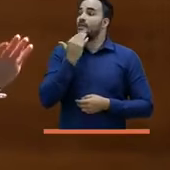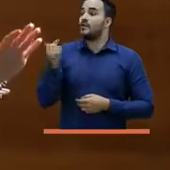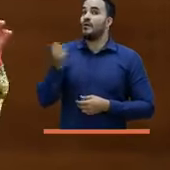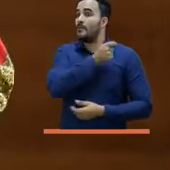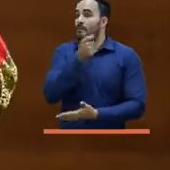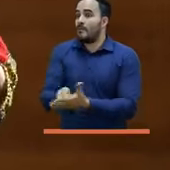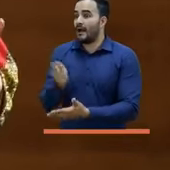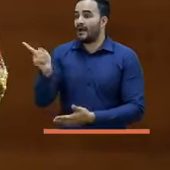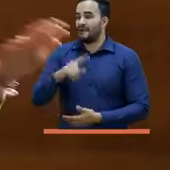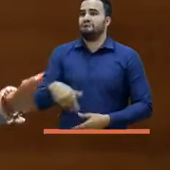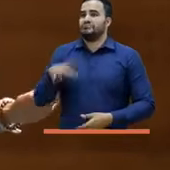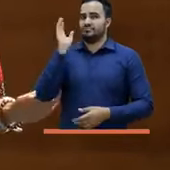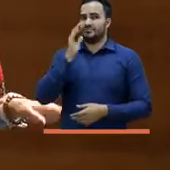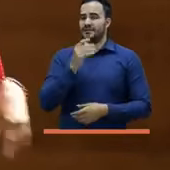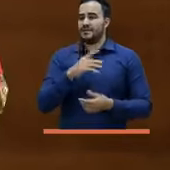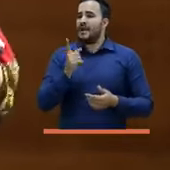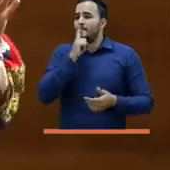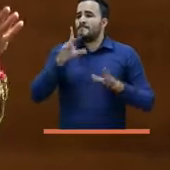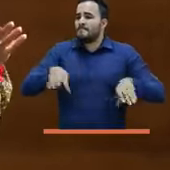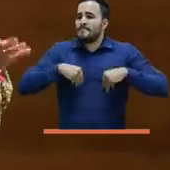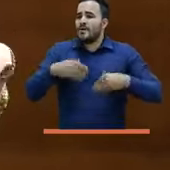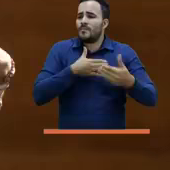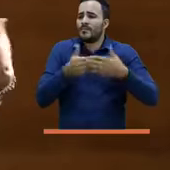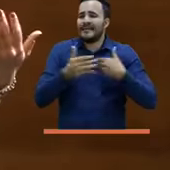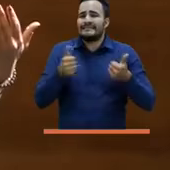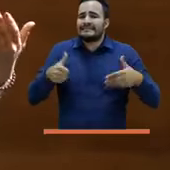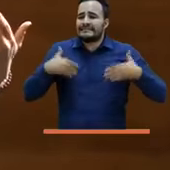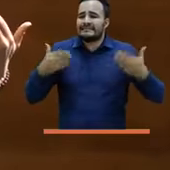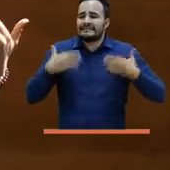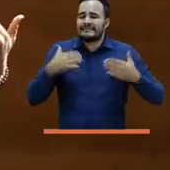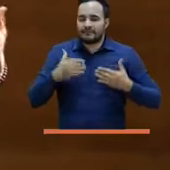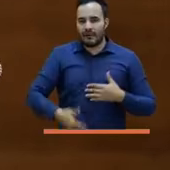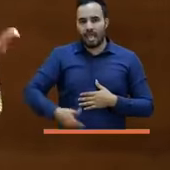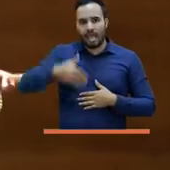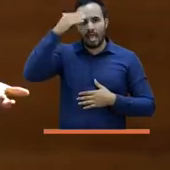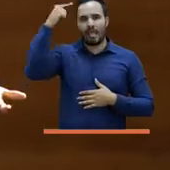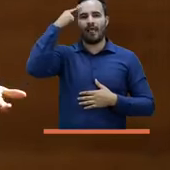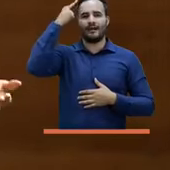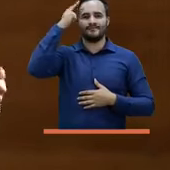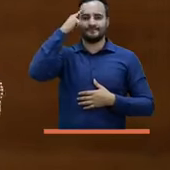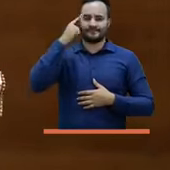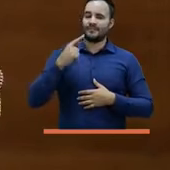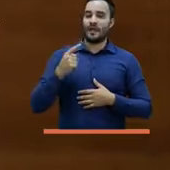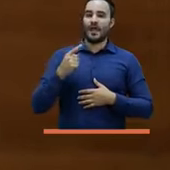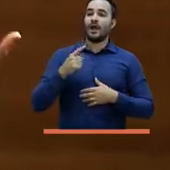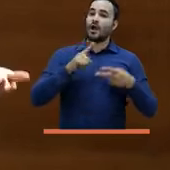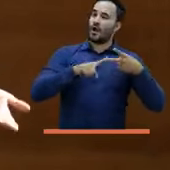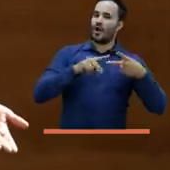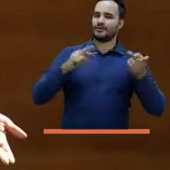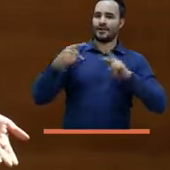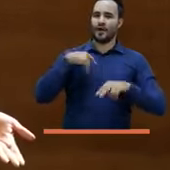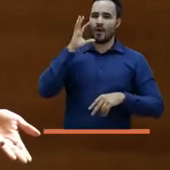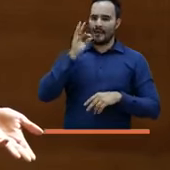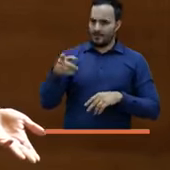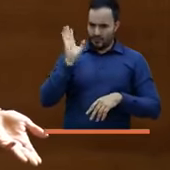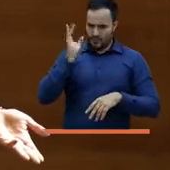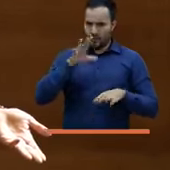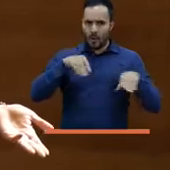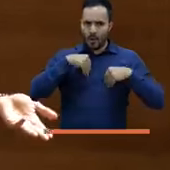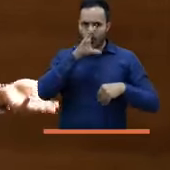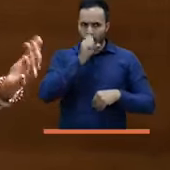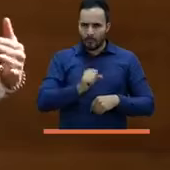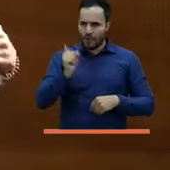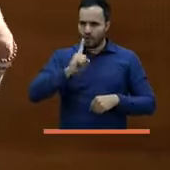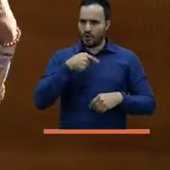no vaya a discutir ya eso es el hombre es más osado y es capaz de negociar mucho más fácil su